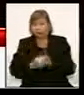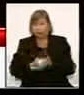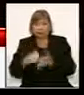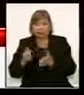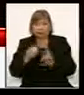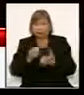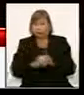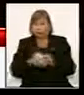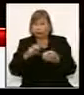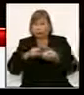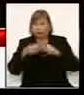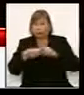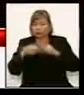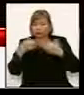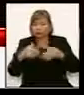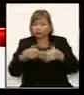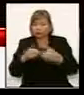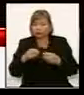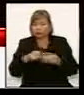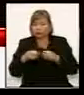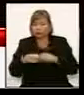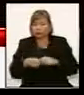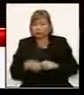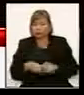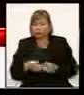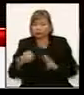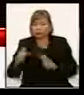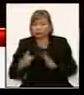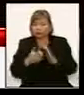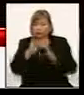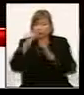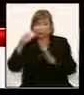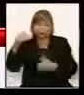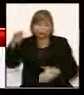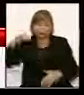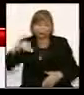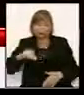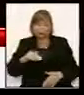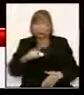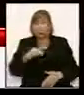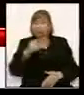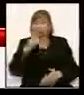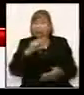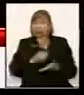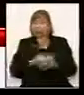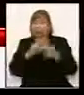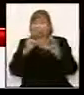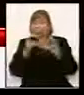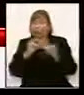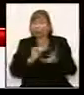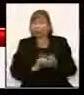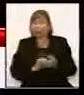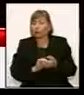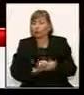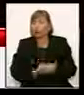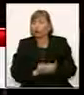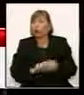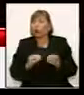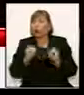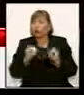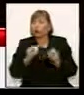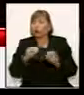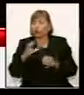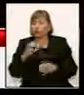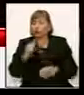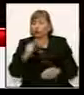central y a los graves problemas que existen a nivel de la carretera central. Una de las vías alternas es el tema de la carretera de la vía Canta